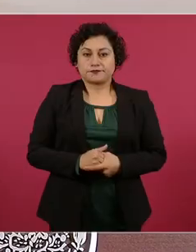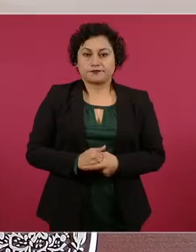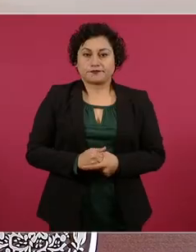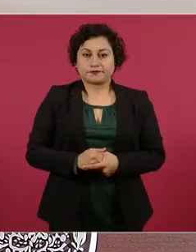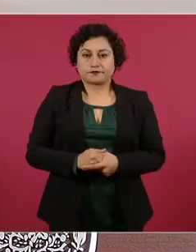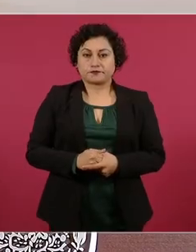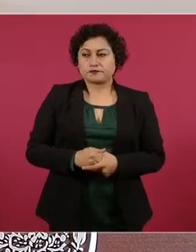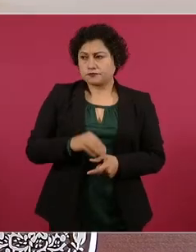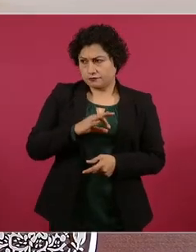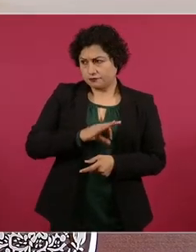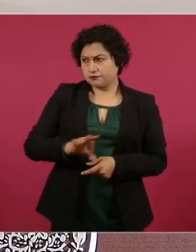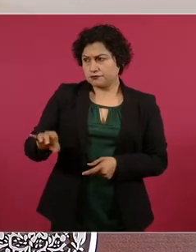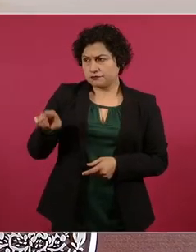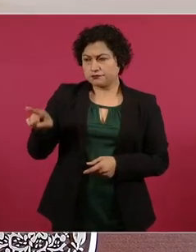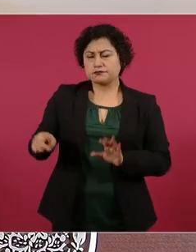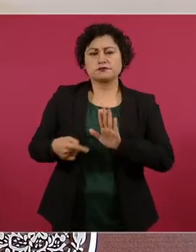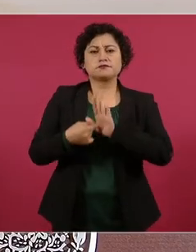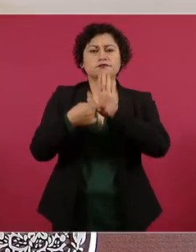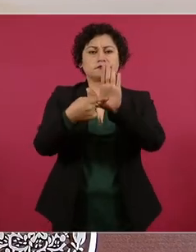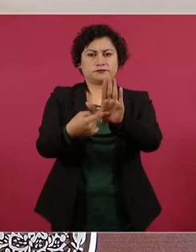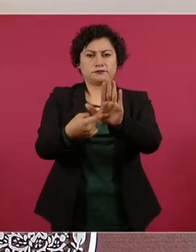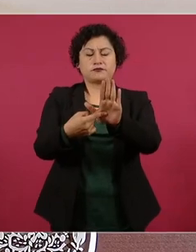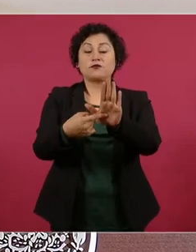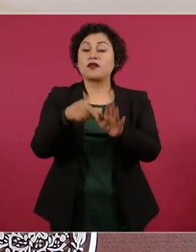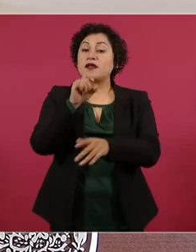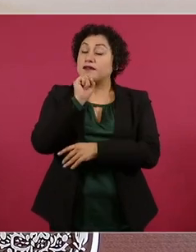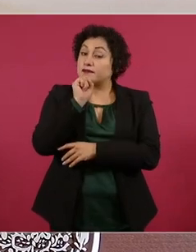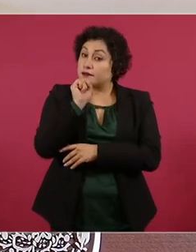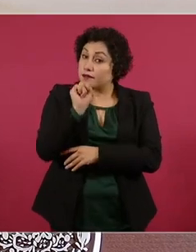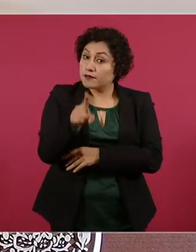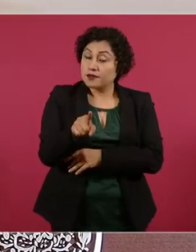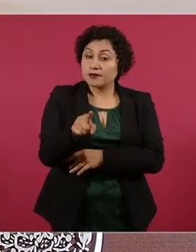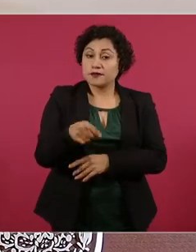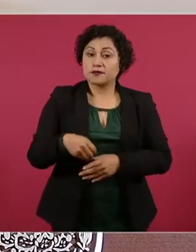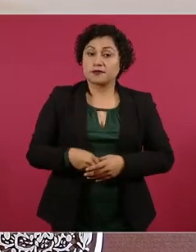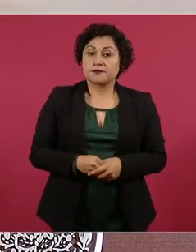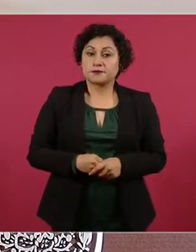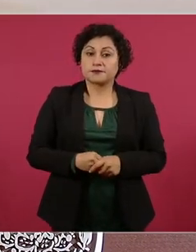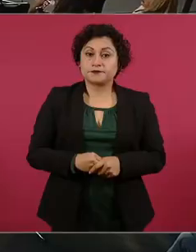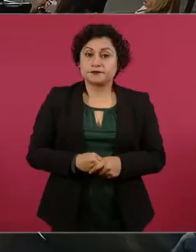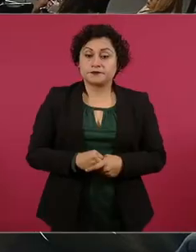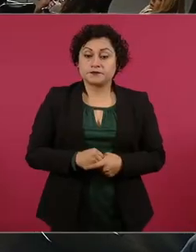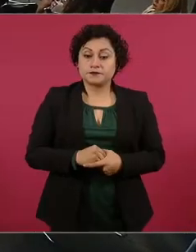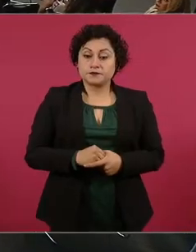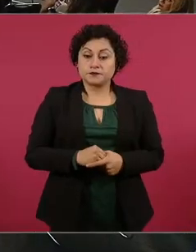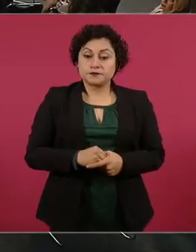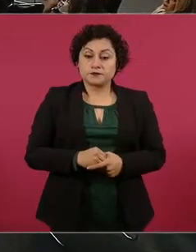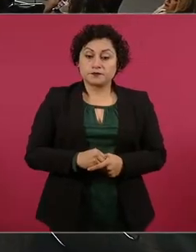Podemos poner también lo que se ha fortalecido la